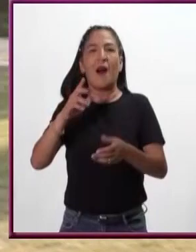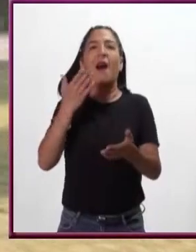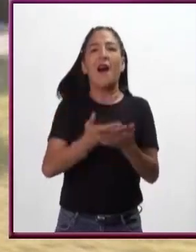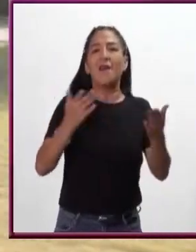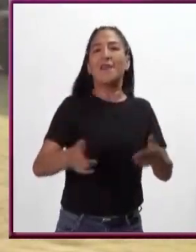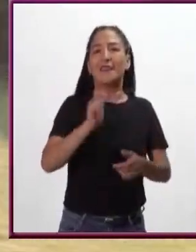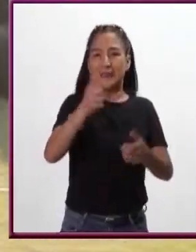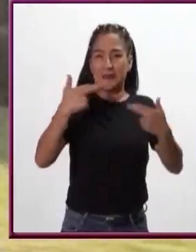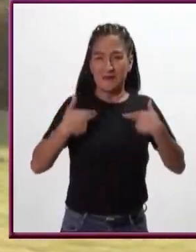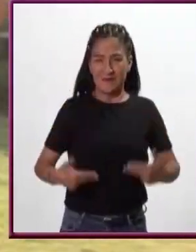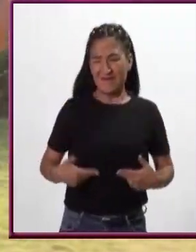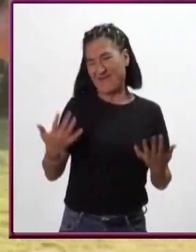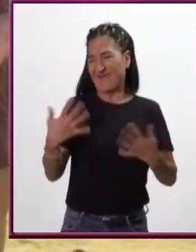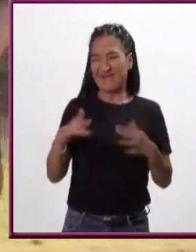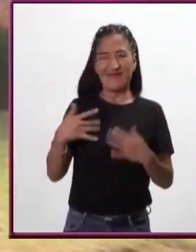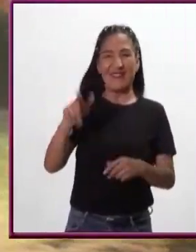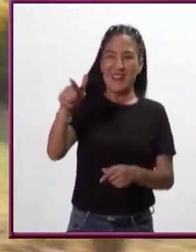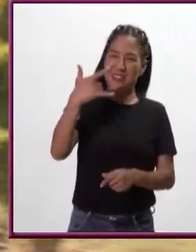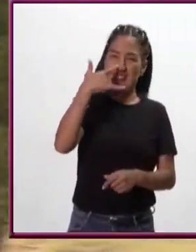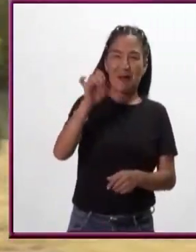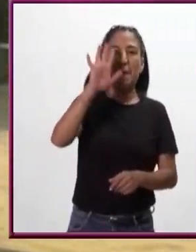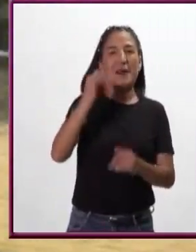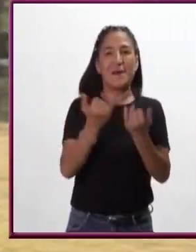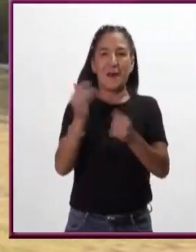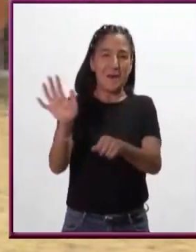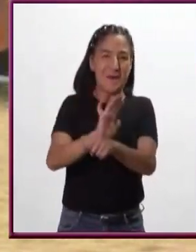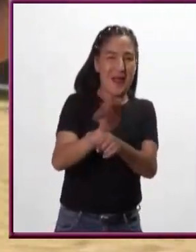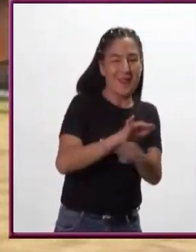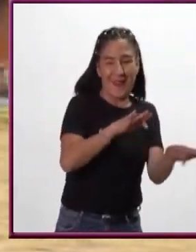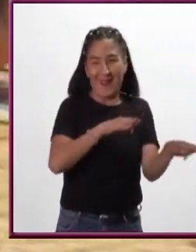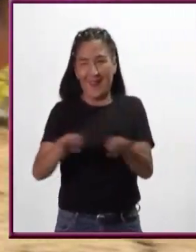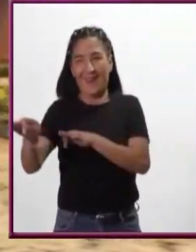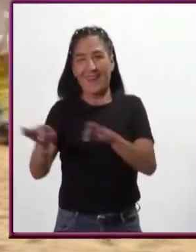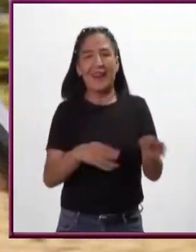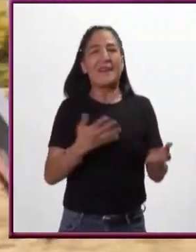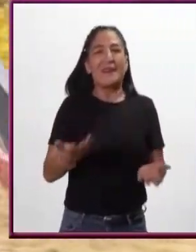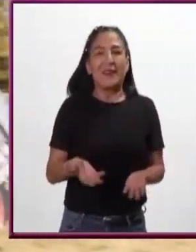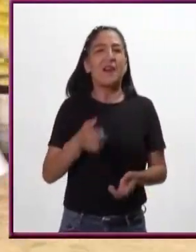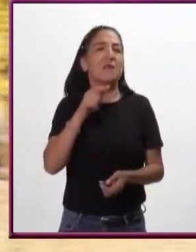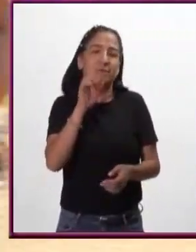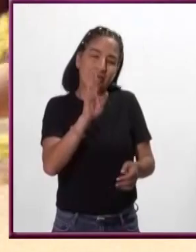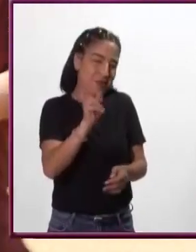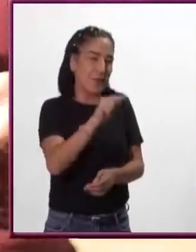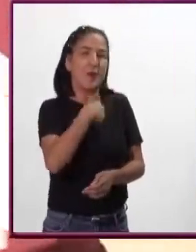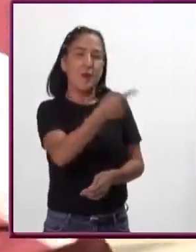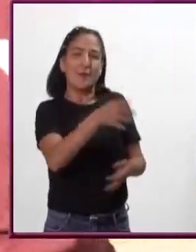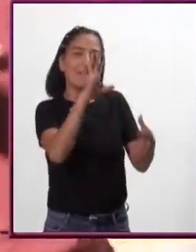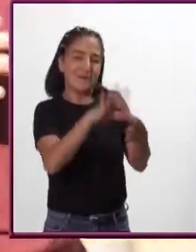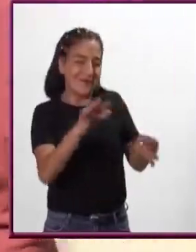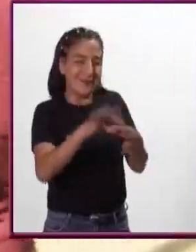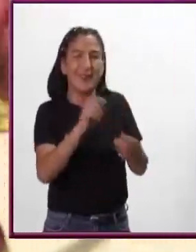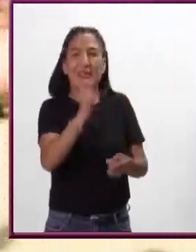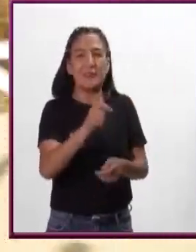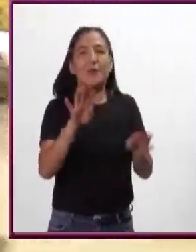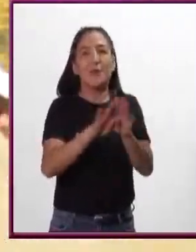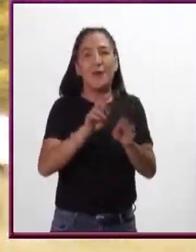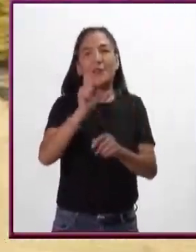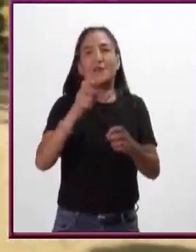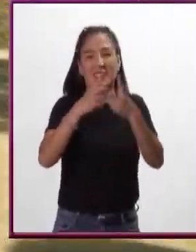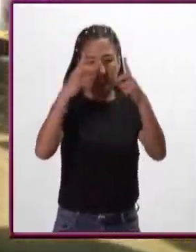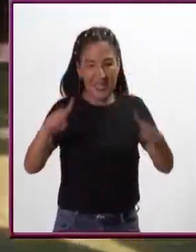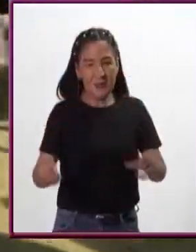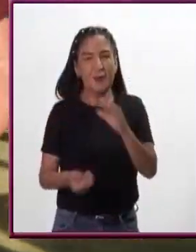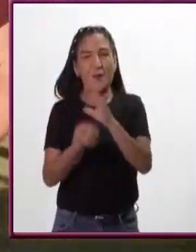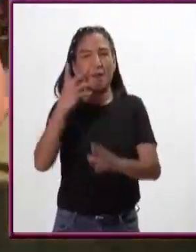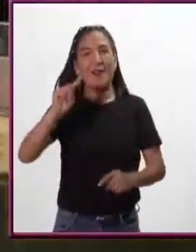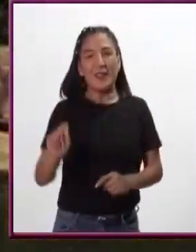quienes somos. ¡Wow, qué loco! Eso suena como ciencia ficción. ¿Y qué dirías si te contara que se están desarrollando